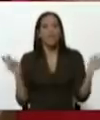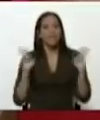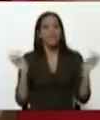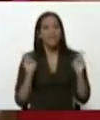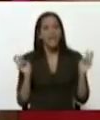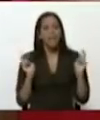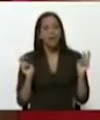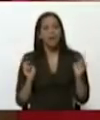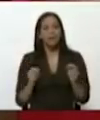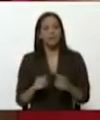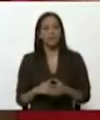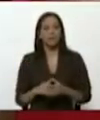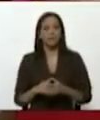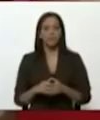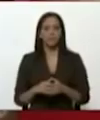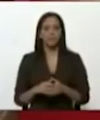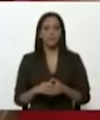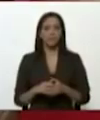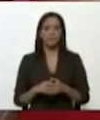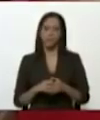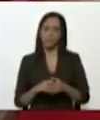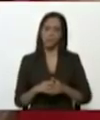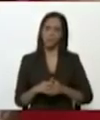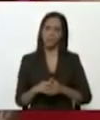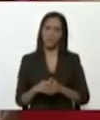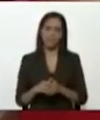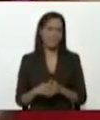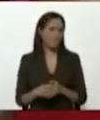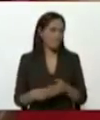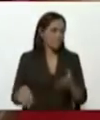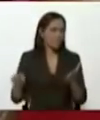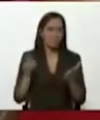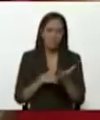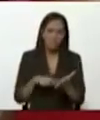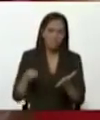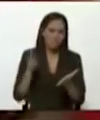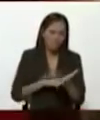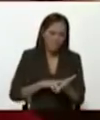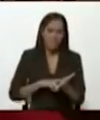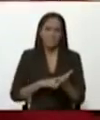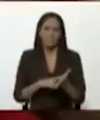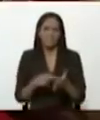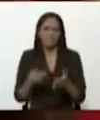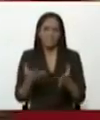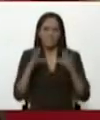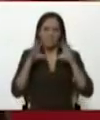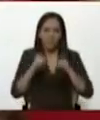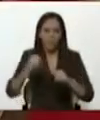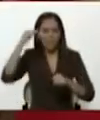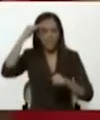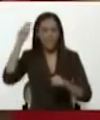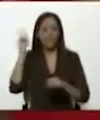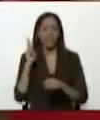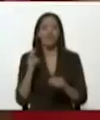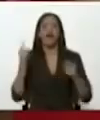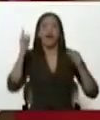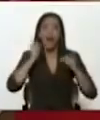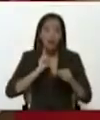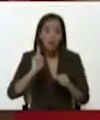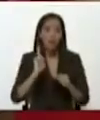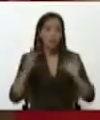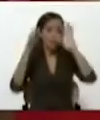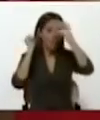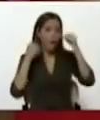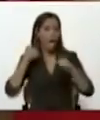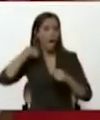de la insistente intervención militar en Venezuela, aun cuando el Senado, por ahí tenemos